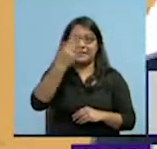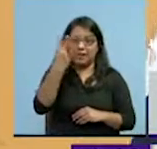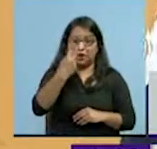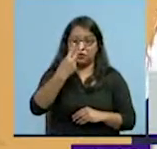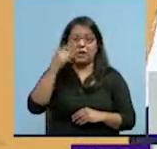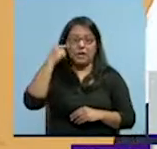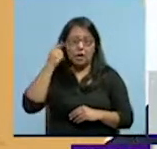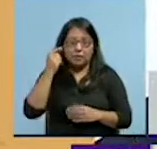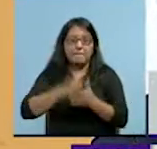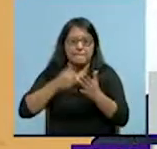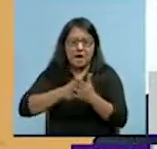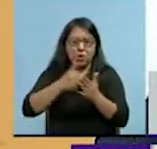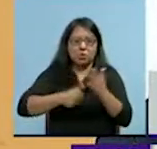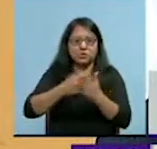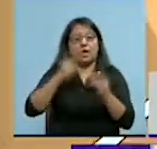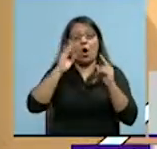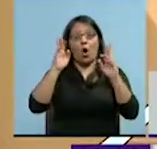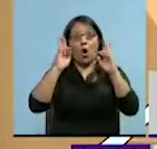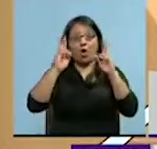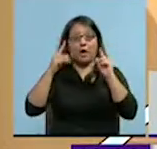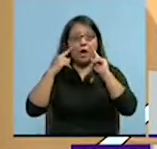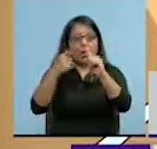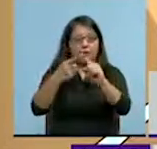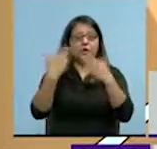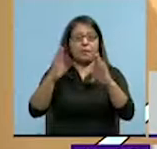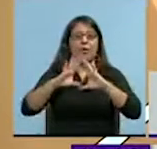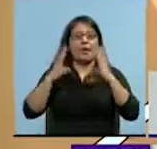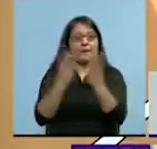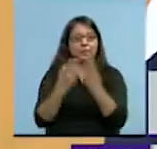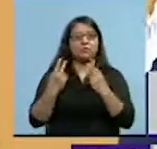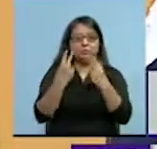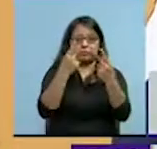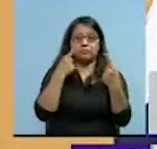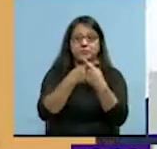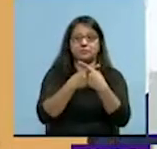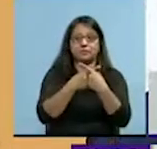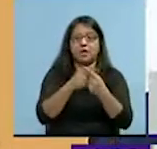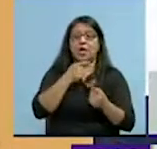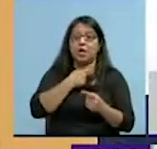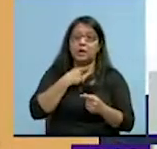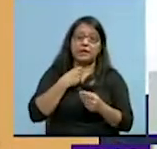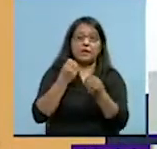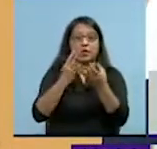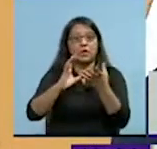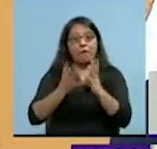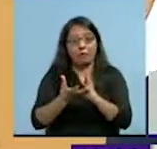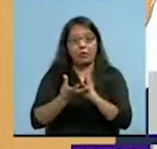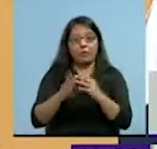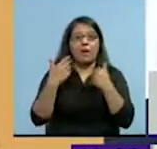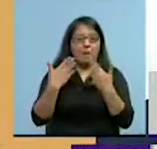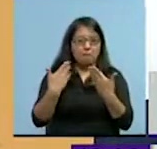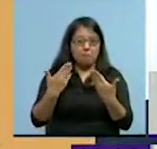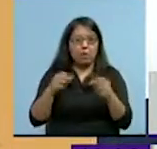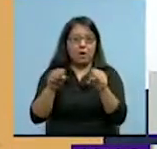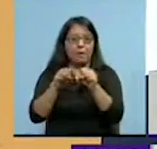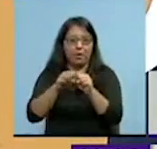vamos por más así que vamos a ver si logramos este hacer de nuevo no esto que de alguna manera la empresa acompañado con un programa